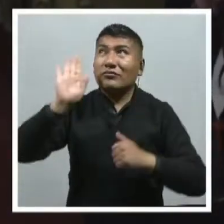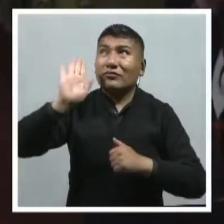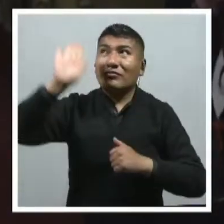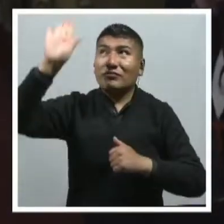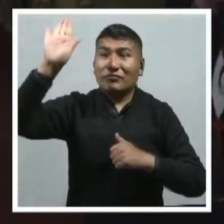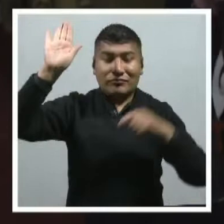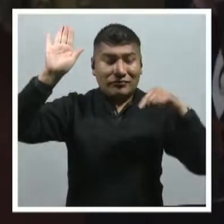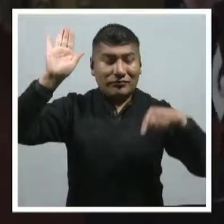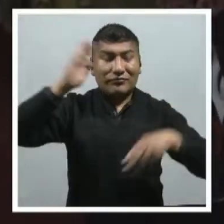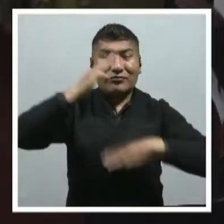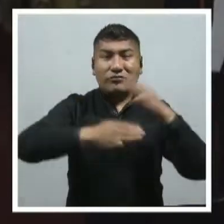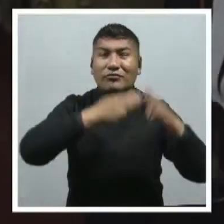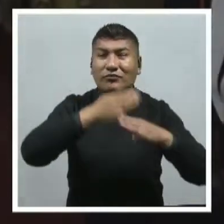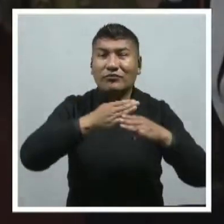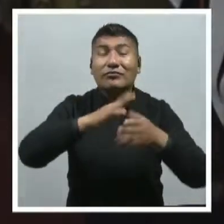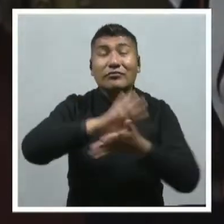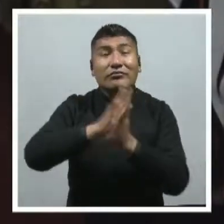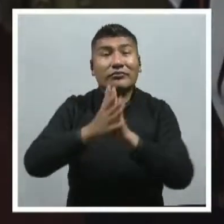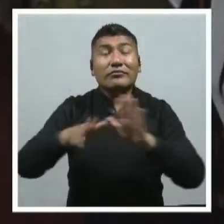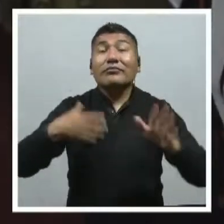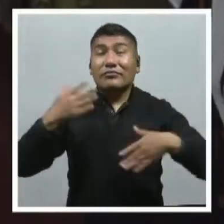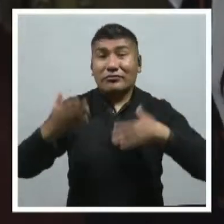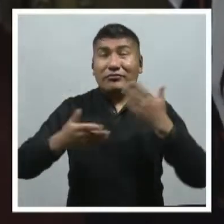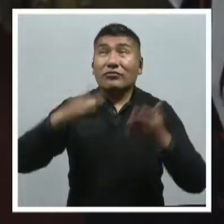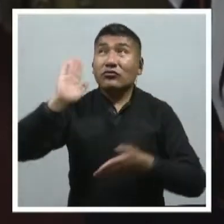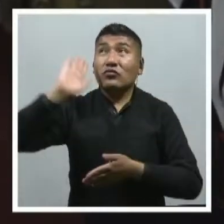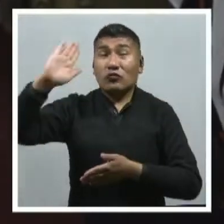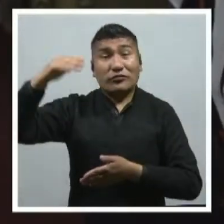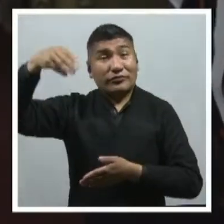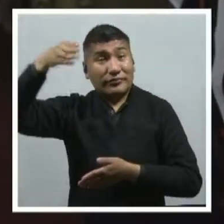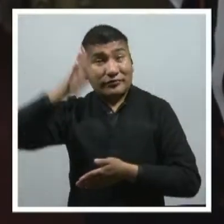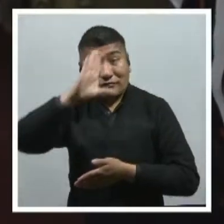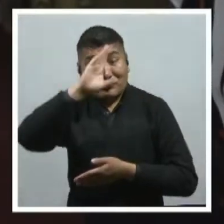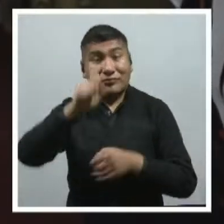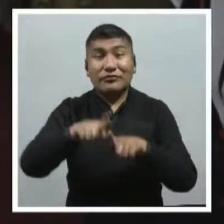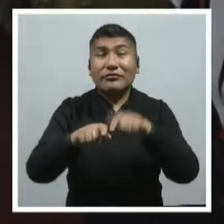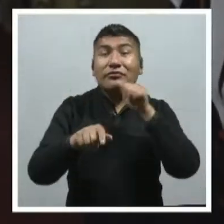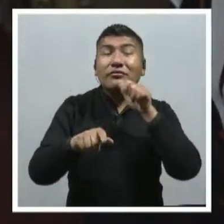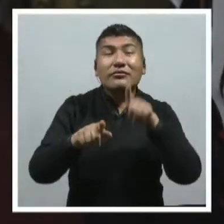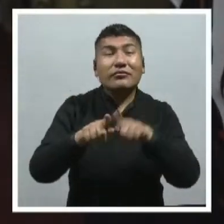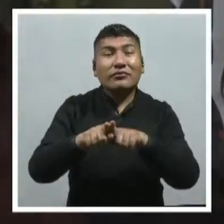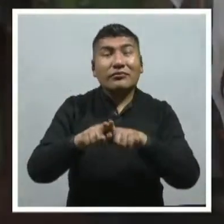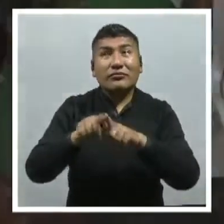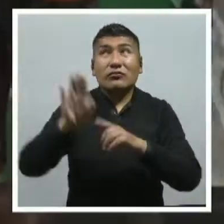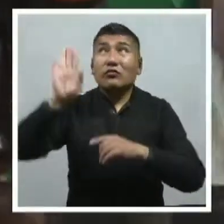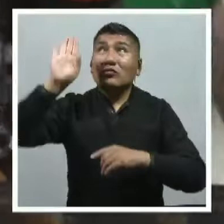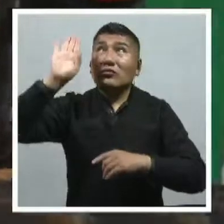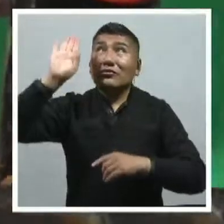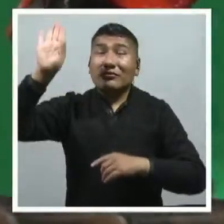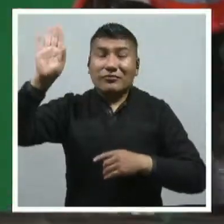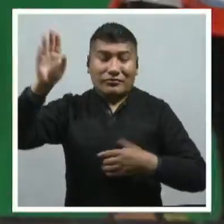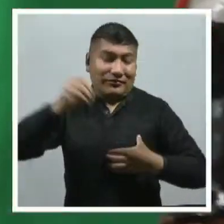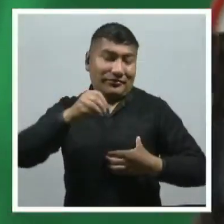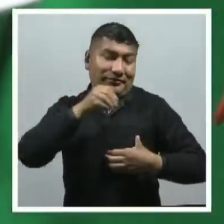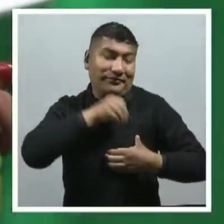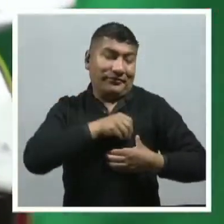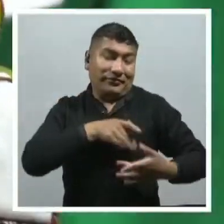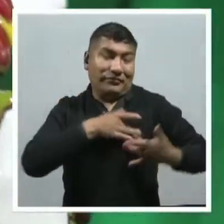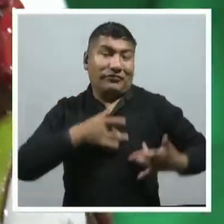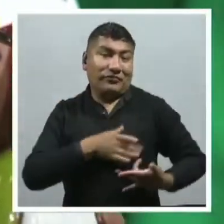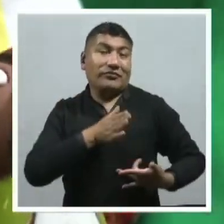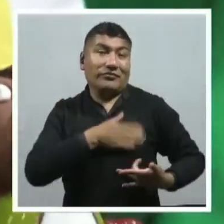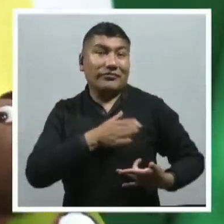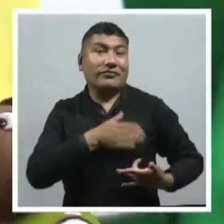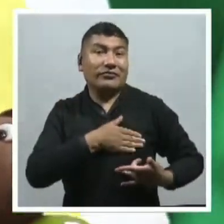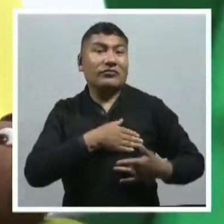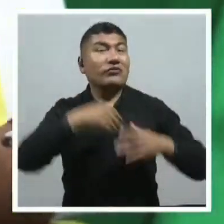Además, la paz y la felicidad que viene de Dios, queridos hermanos, es interna, es del corazón, está en